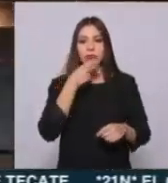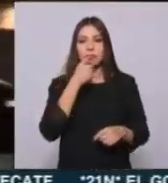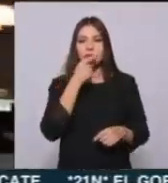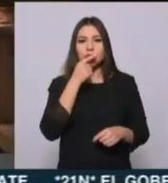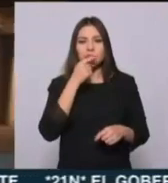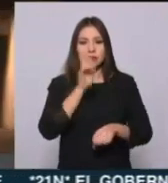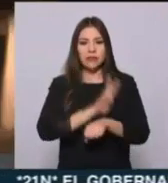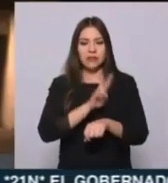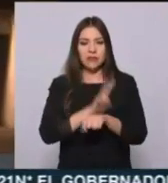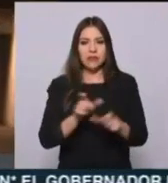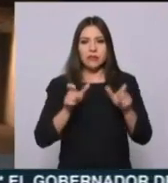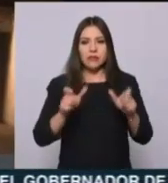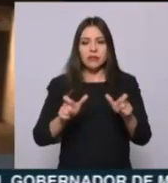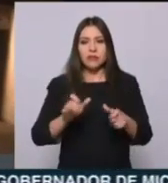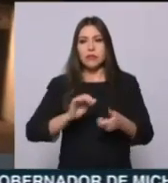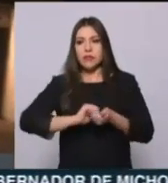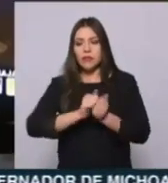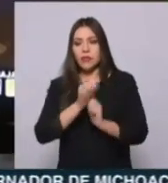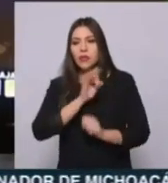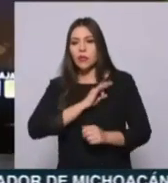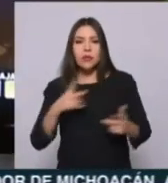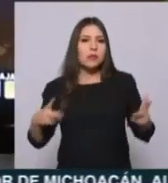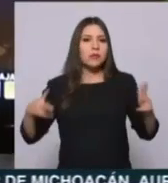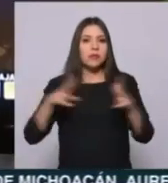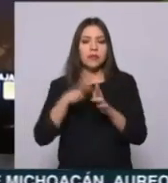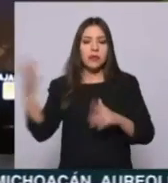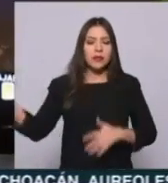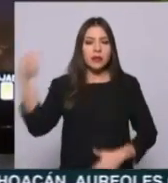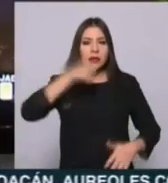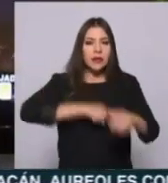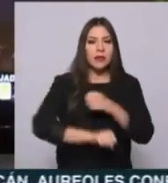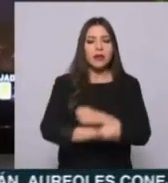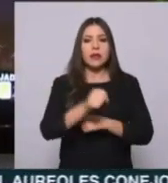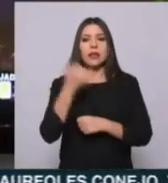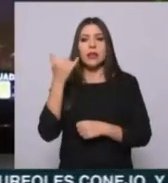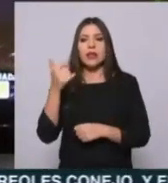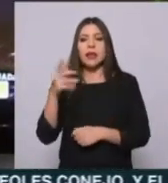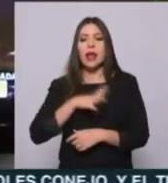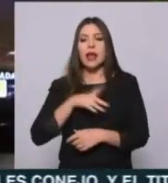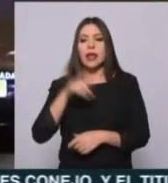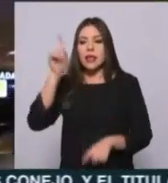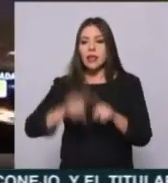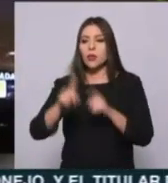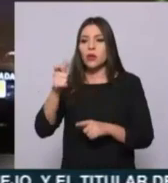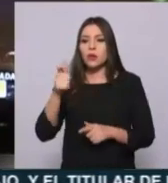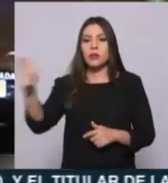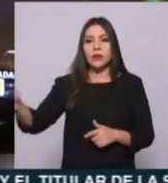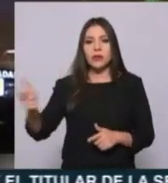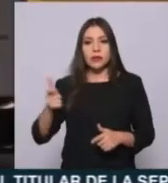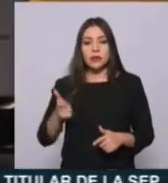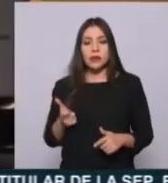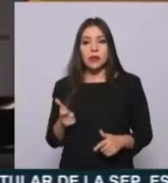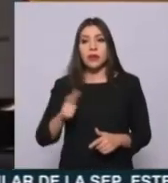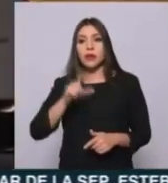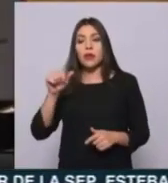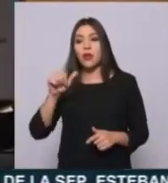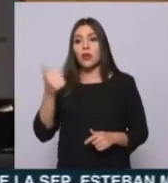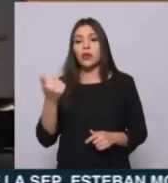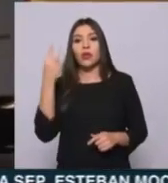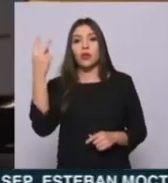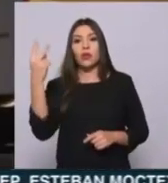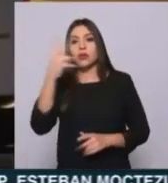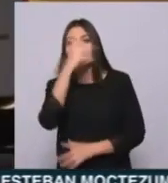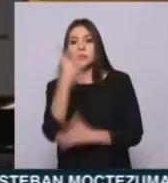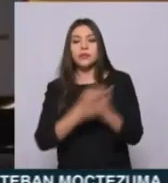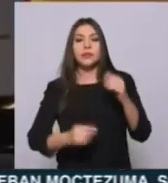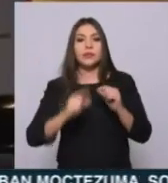la agresión, logró someter a los imputados y aseguró un arma de fuego. En ese momento fue cuando los otros sujetos